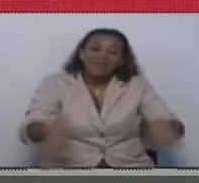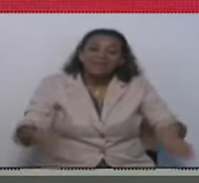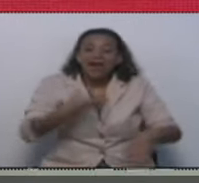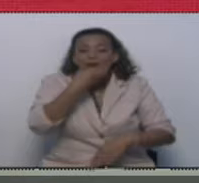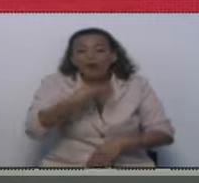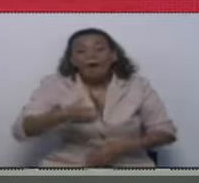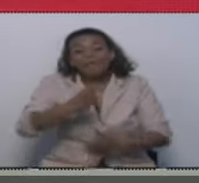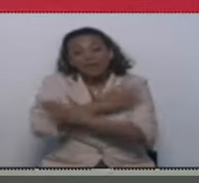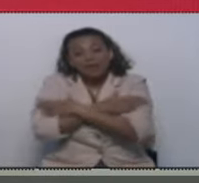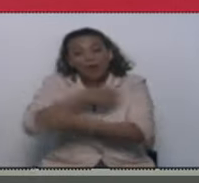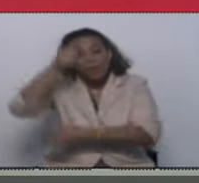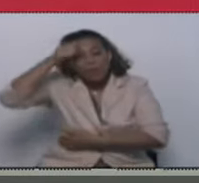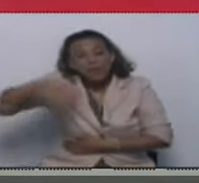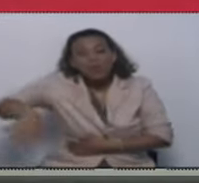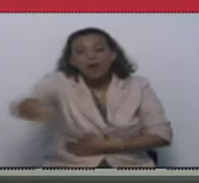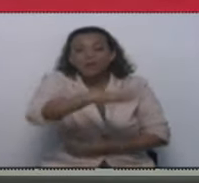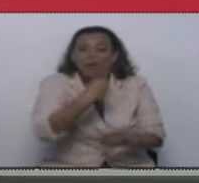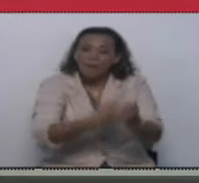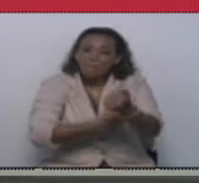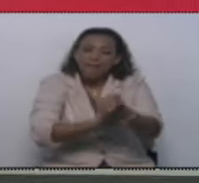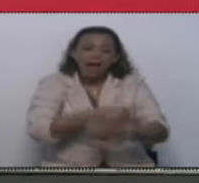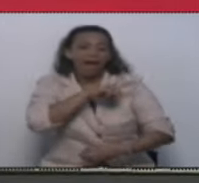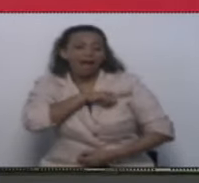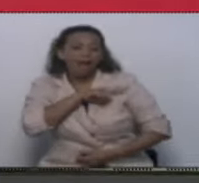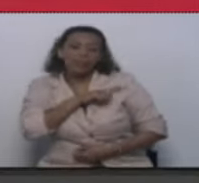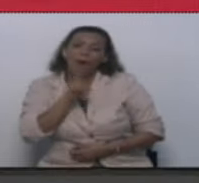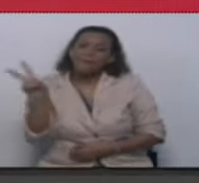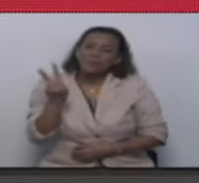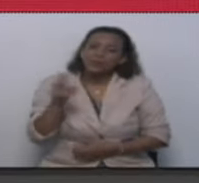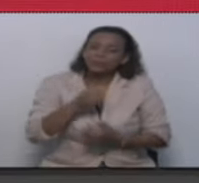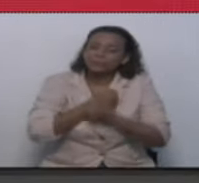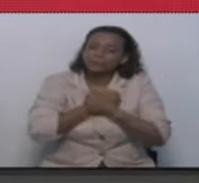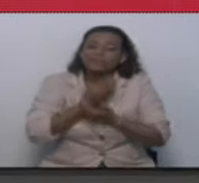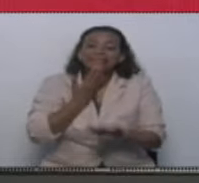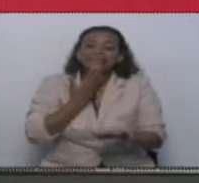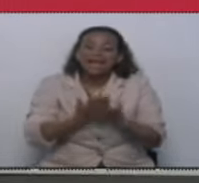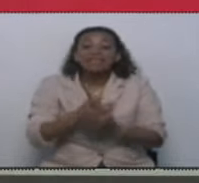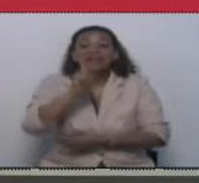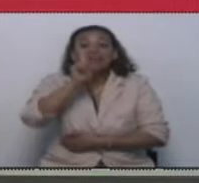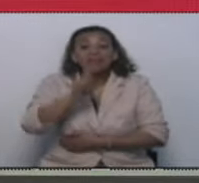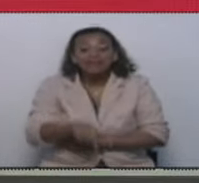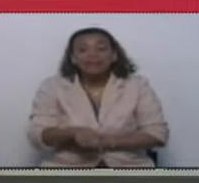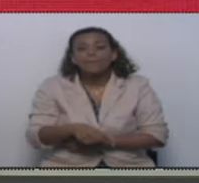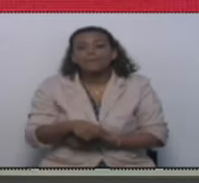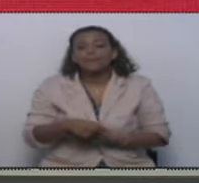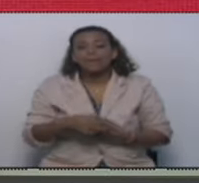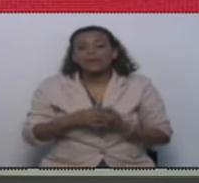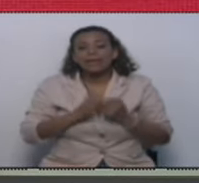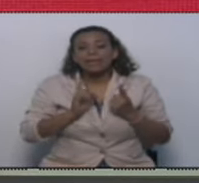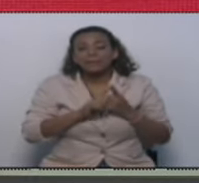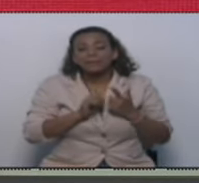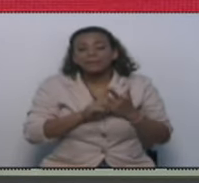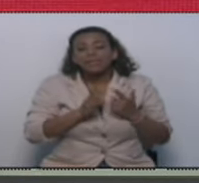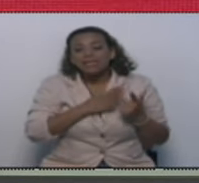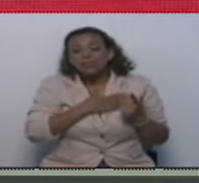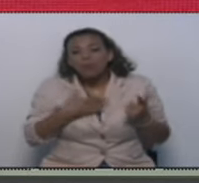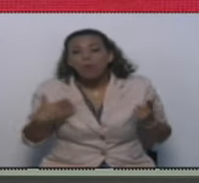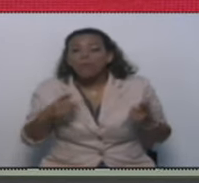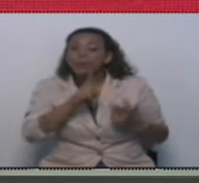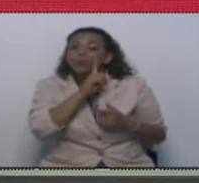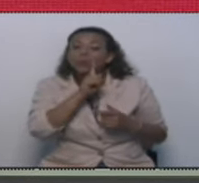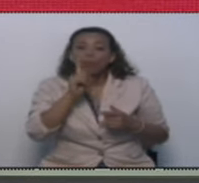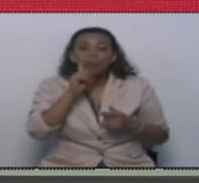pueblo hermano venezolano. Y también quería, en el nombre